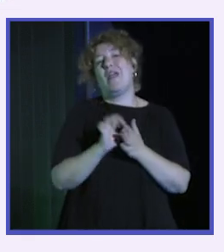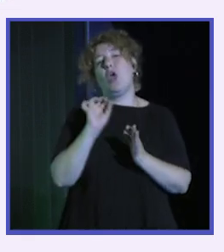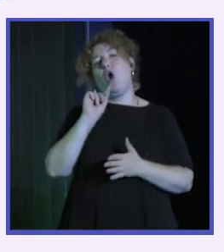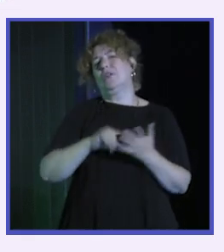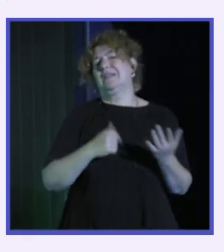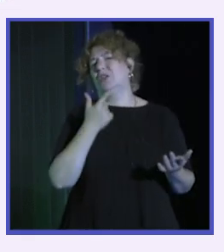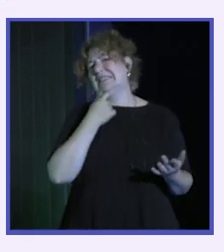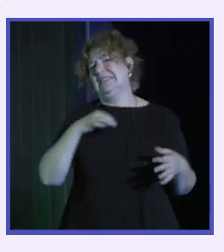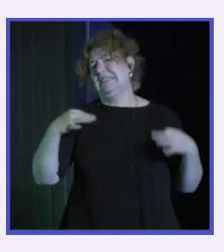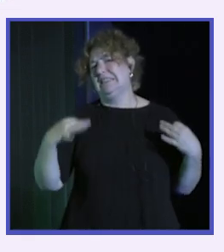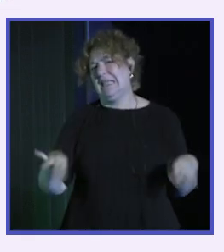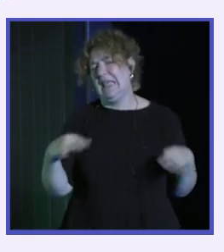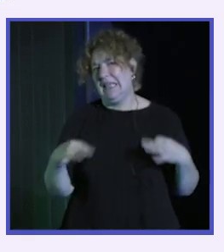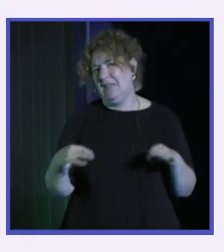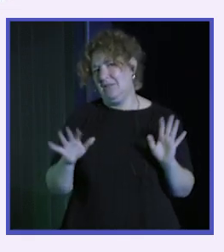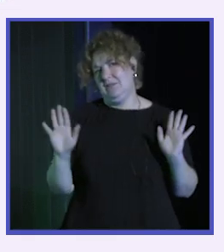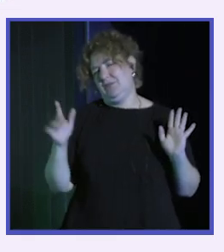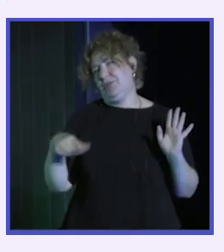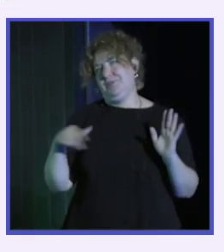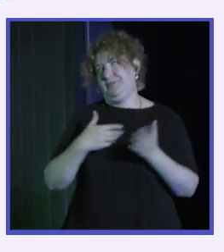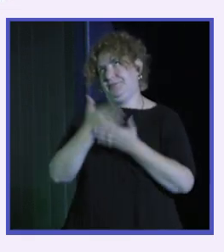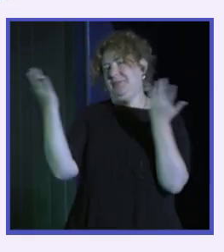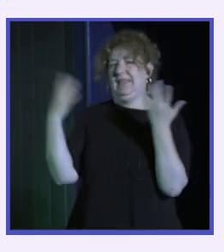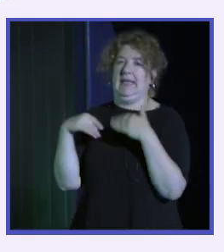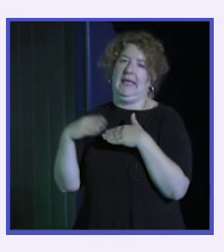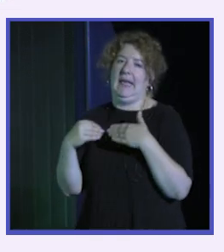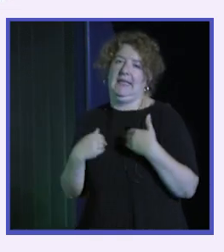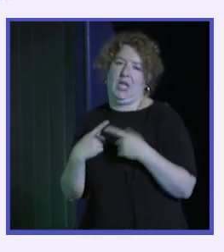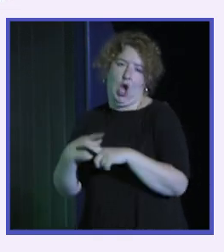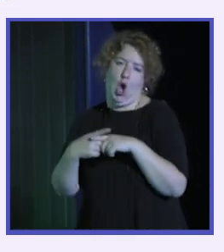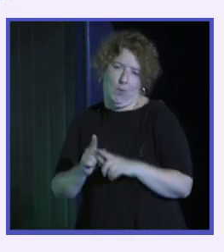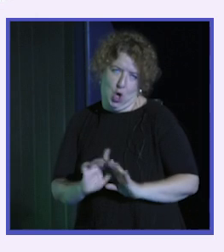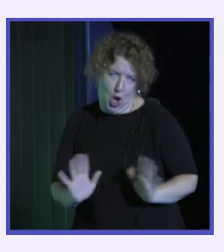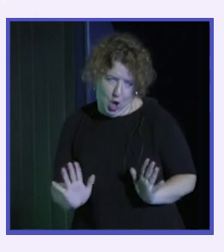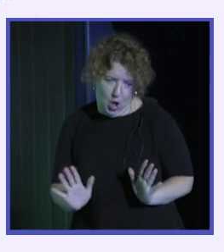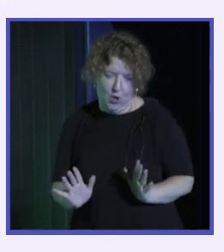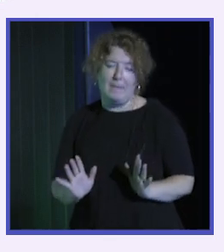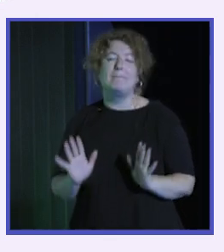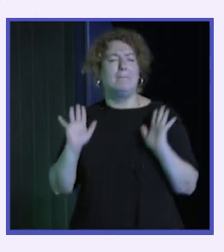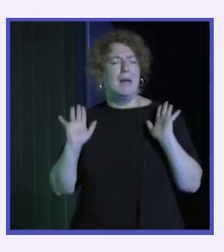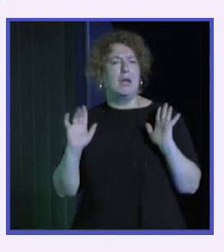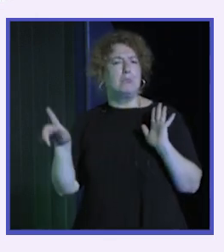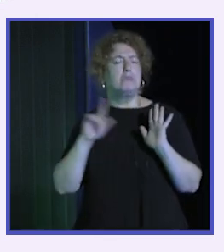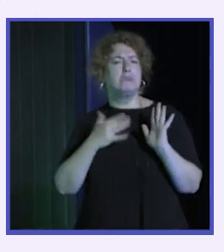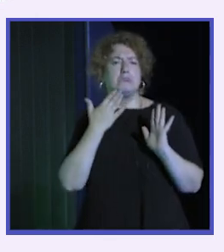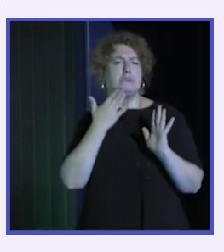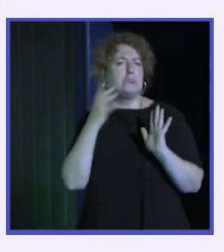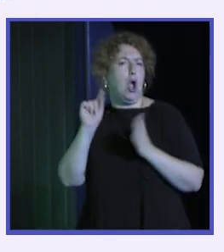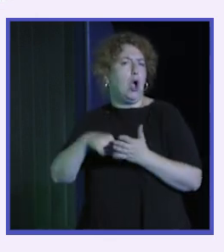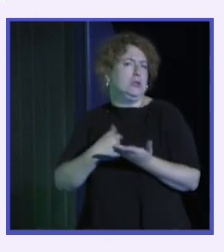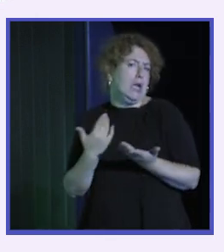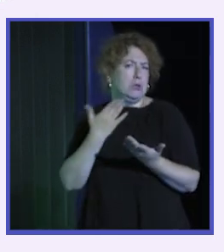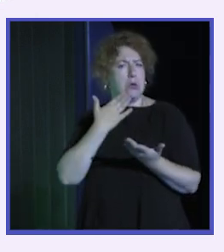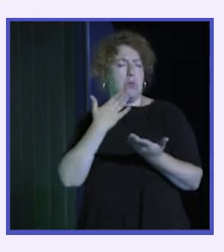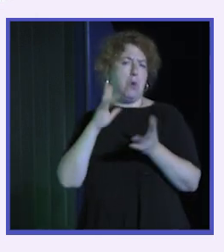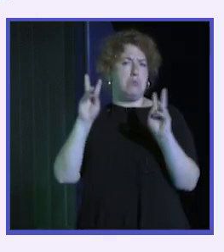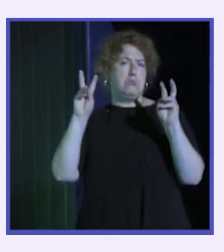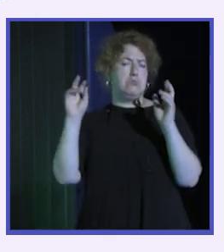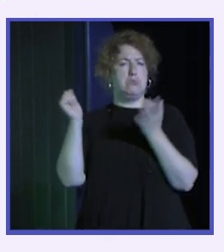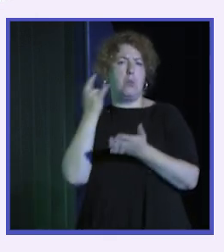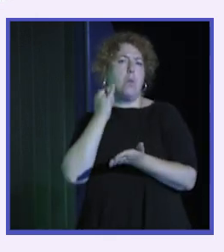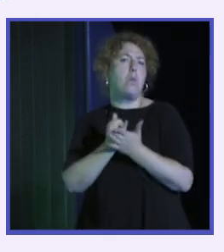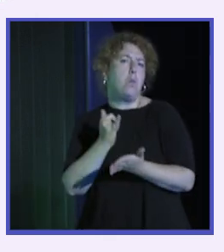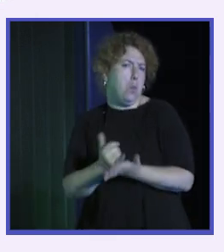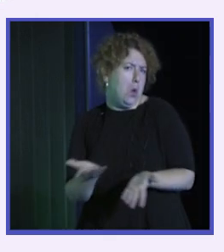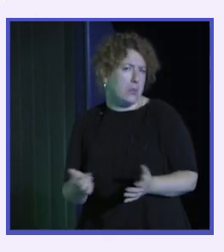muy sencillo. Evidentemente, esto no se lo voy a compartir a ningún cliente ni a ningún proveedor, pero tengo un borrador de un contrato. ¿Qué es lo que le pido? Le